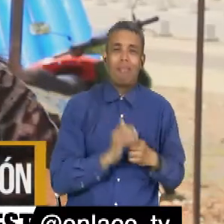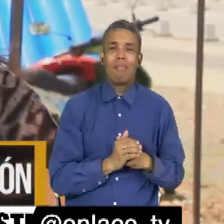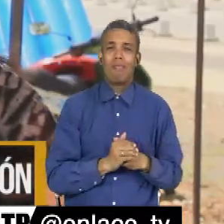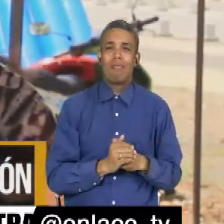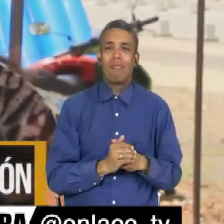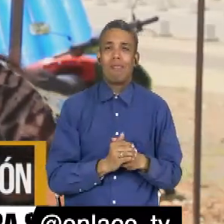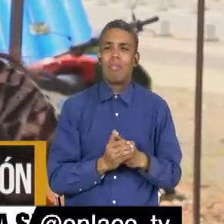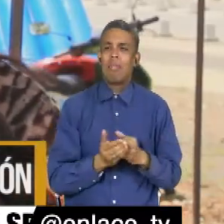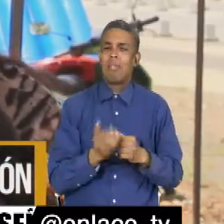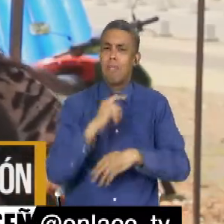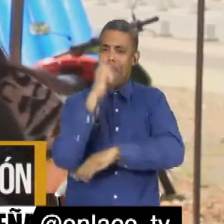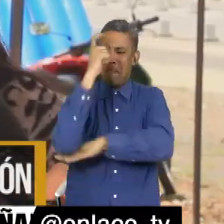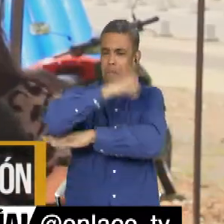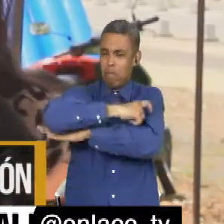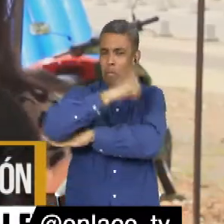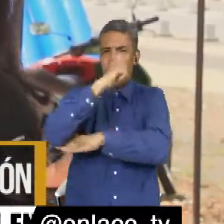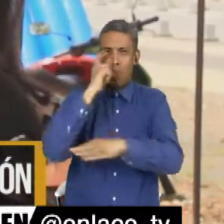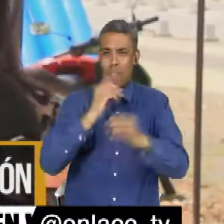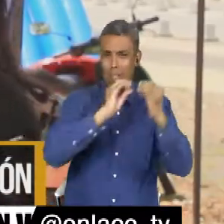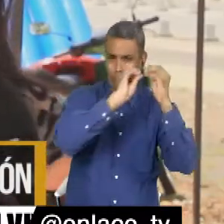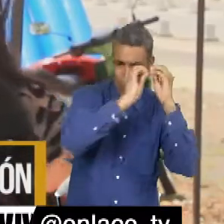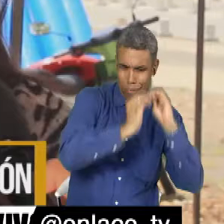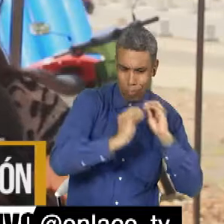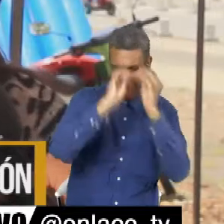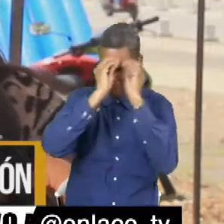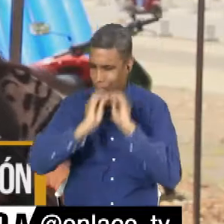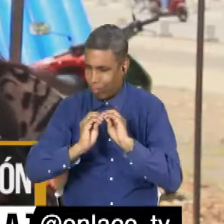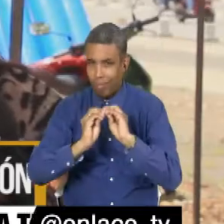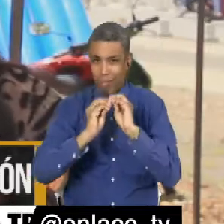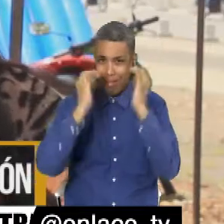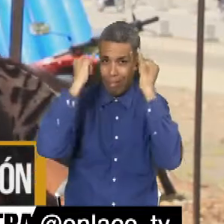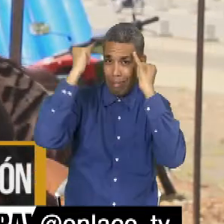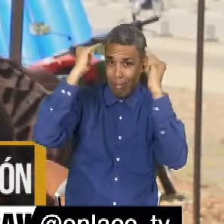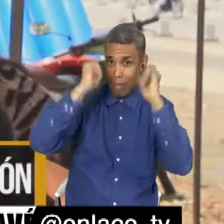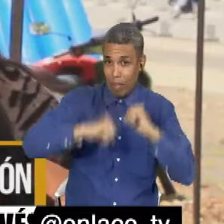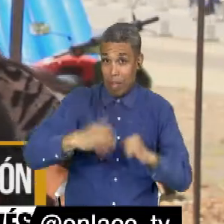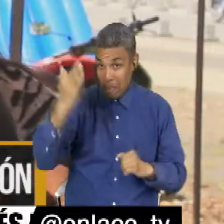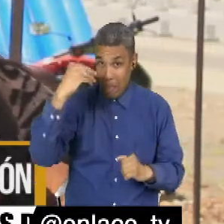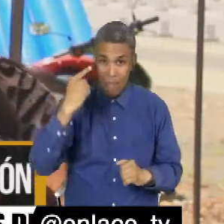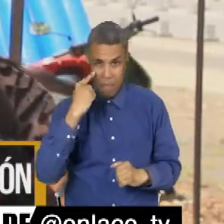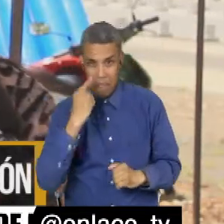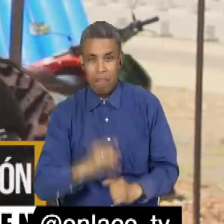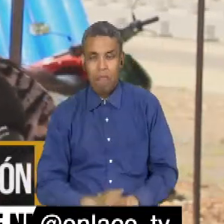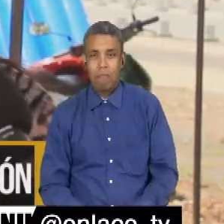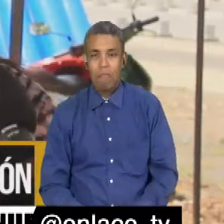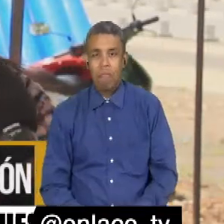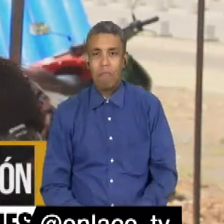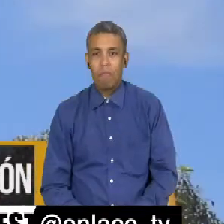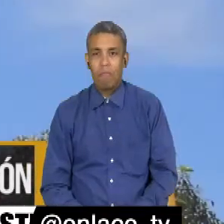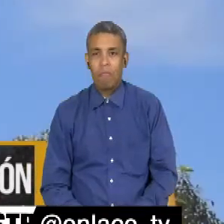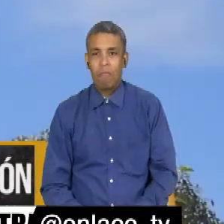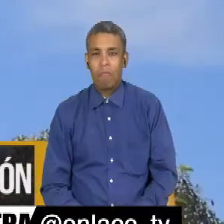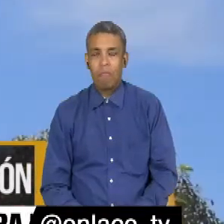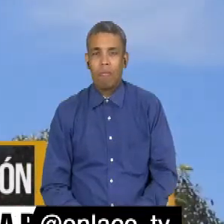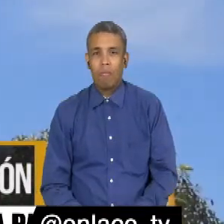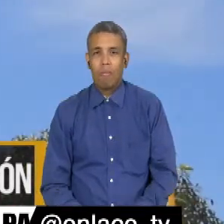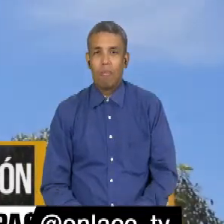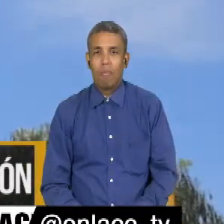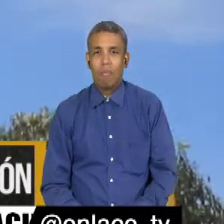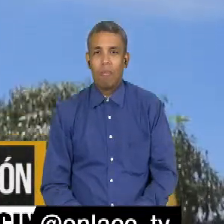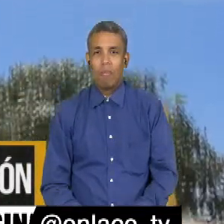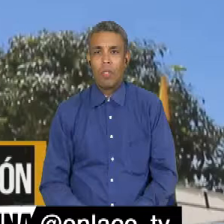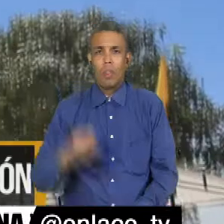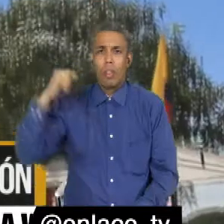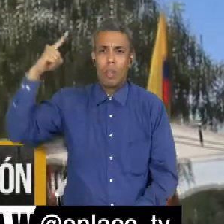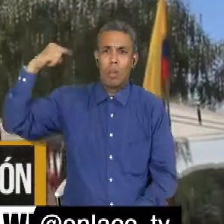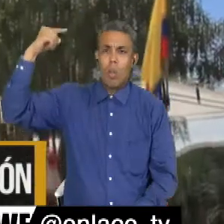el machín. Entonces, para que vengan y echen un paseíto y miren cómo quedó el Cristo Petrolero. Sin importar las inclemencias